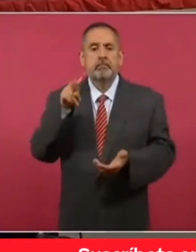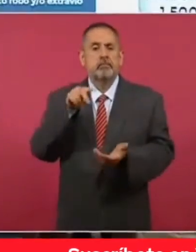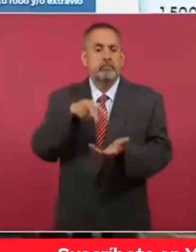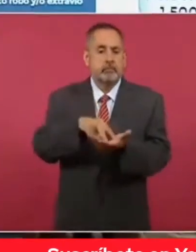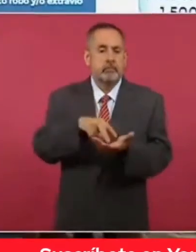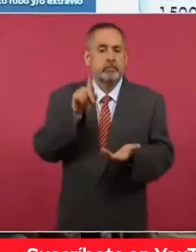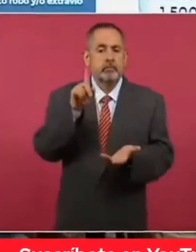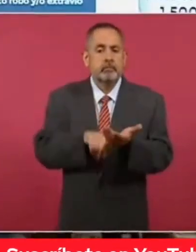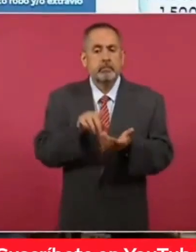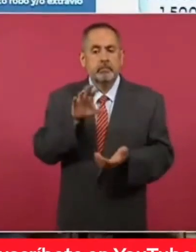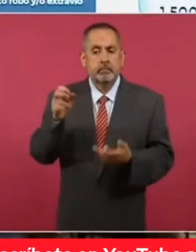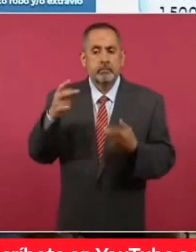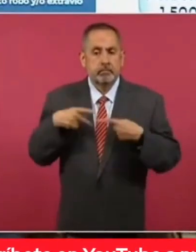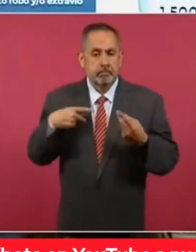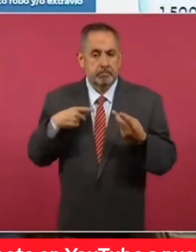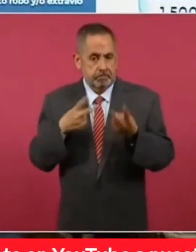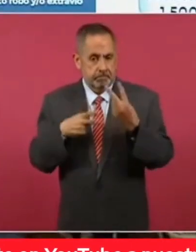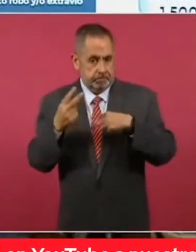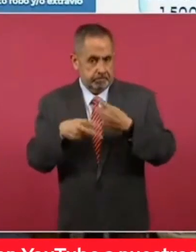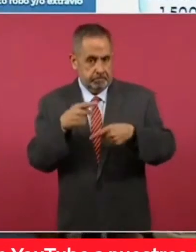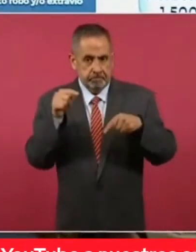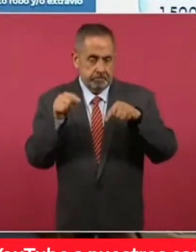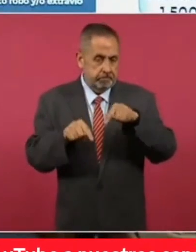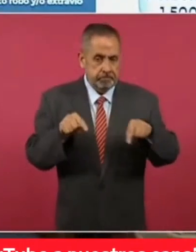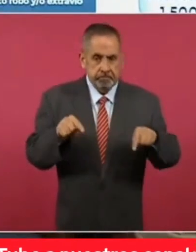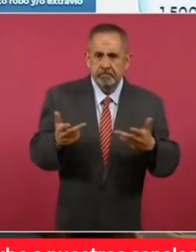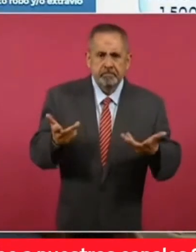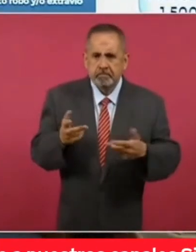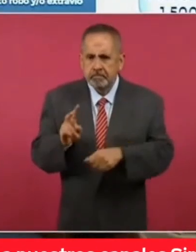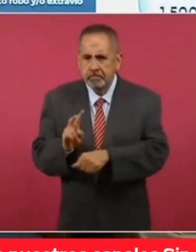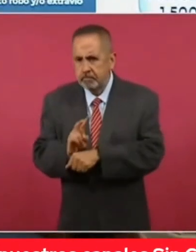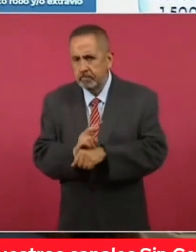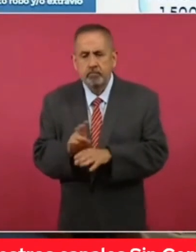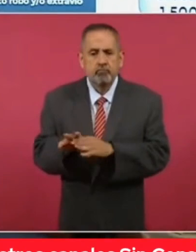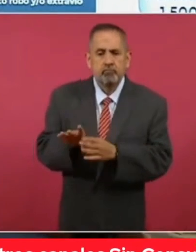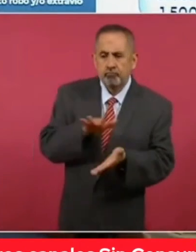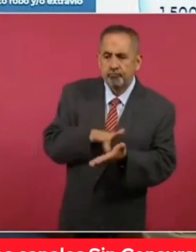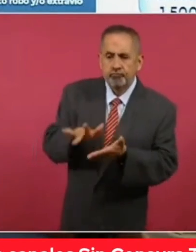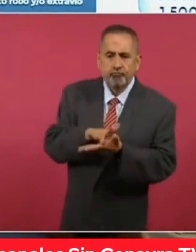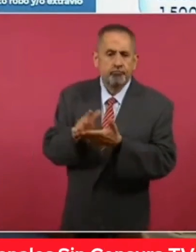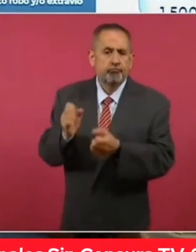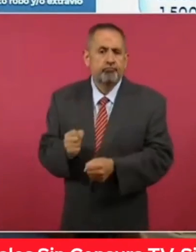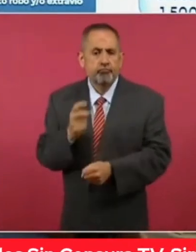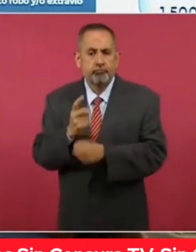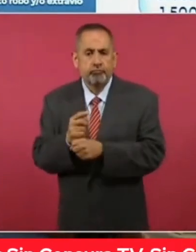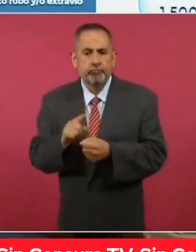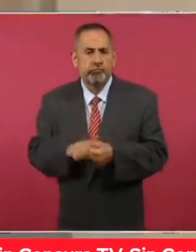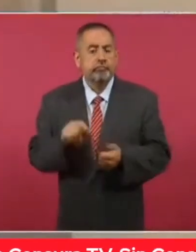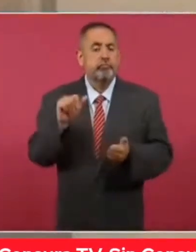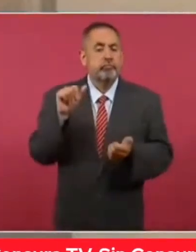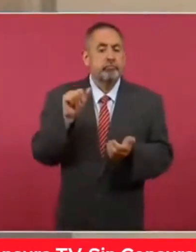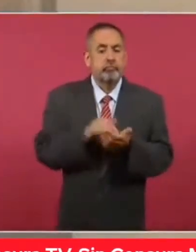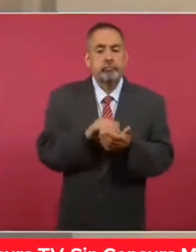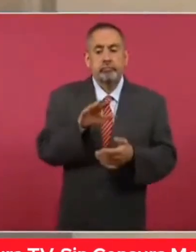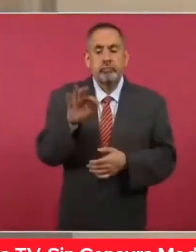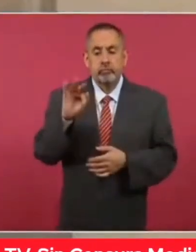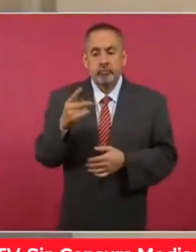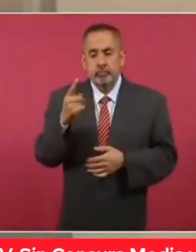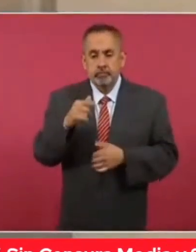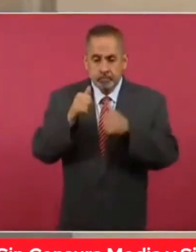quinientos elementos las acciones que se están llevando a cabo en apoyo a la seguridad en mil quinientos cuarenta y cuatro